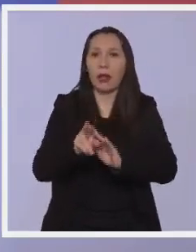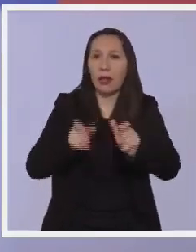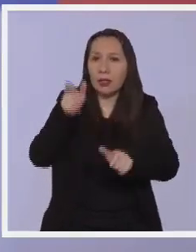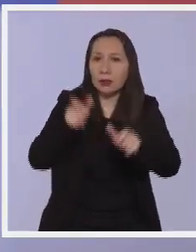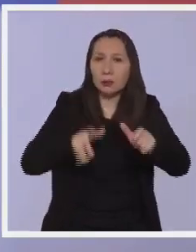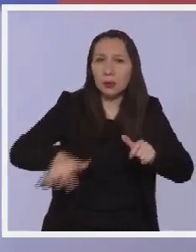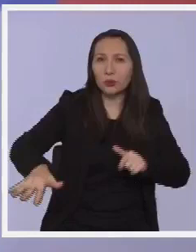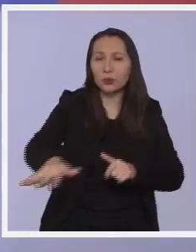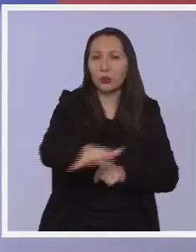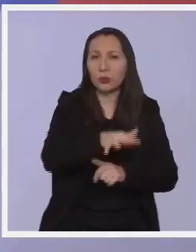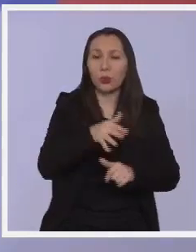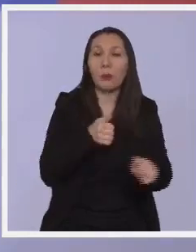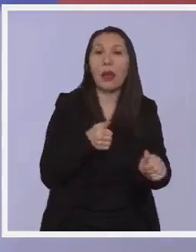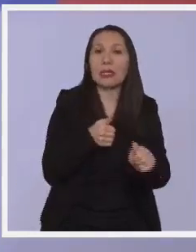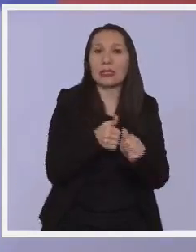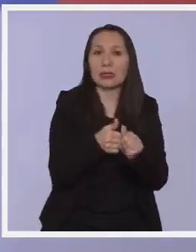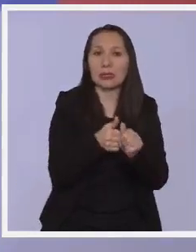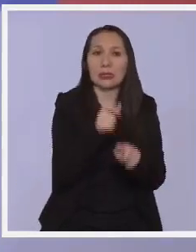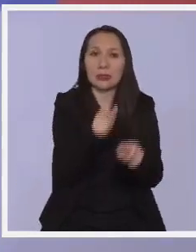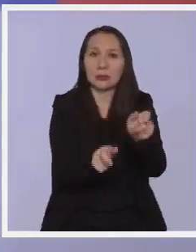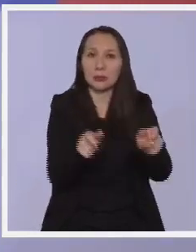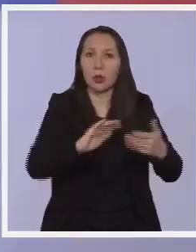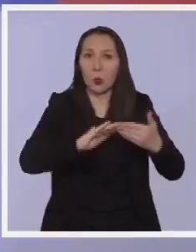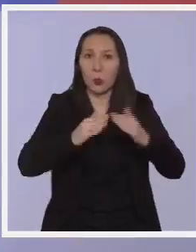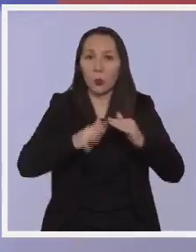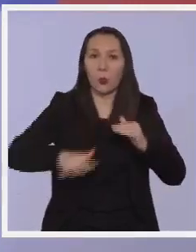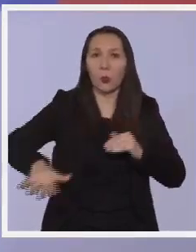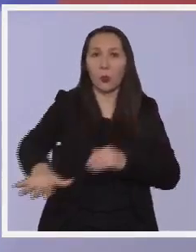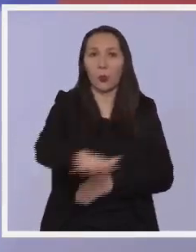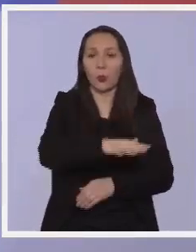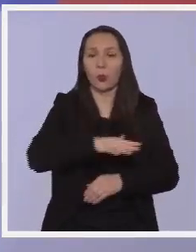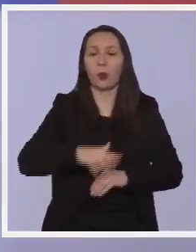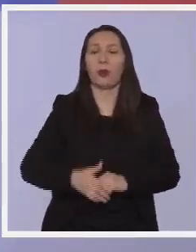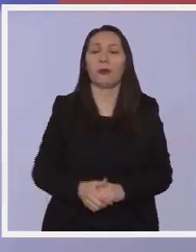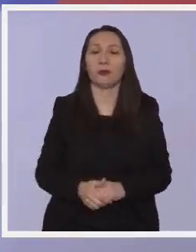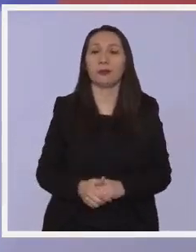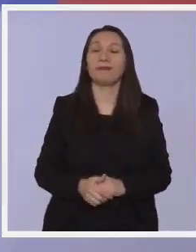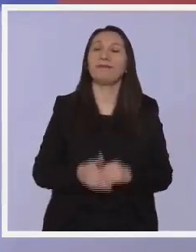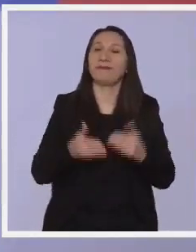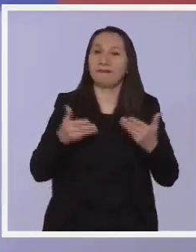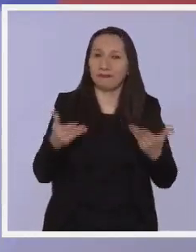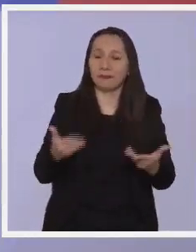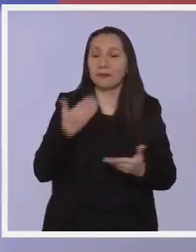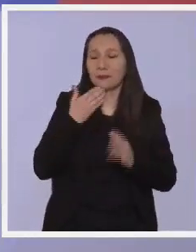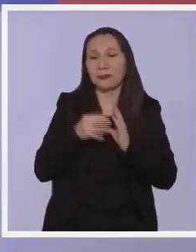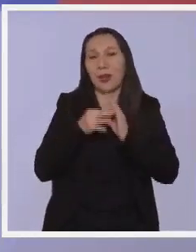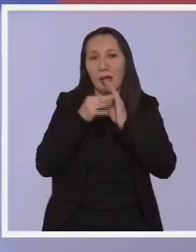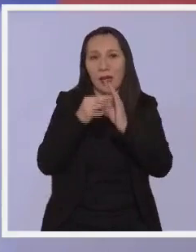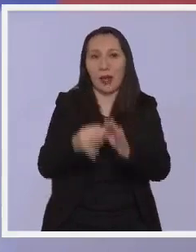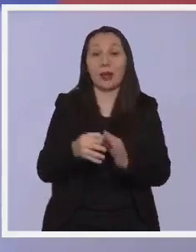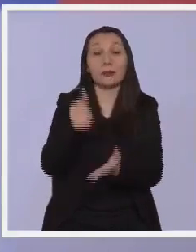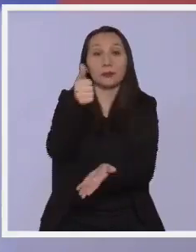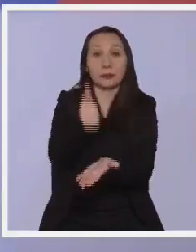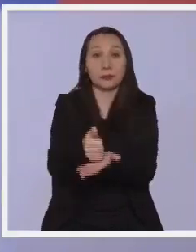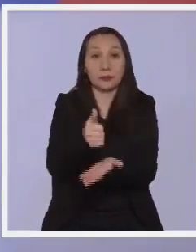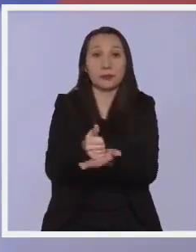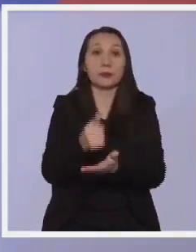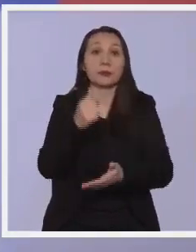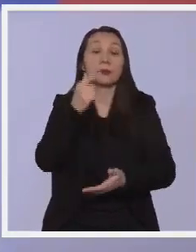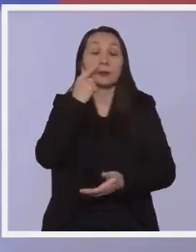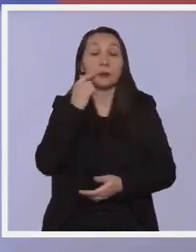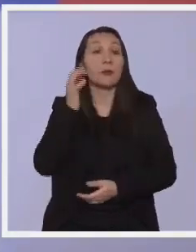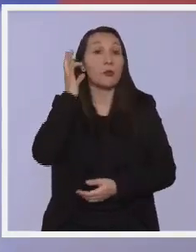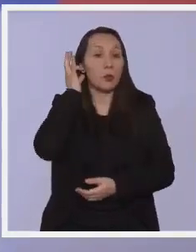social más cercano a la comunidad. Y por lo tanto también les agradezco a los alcaldes y alcaldesas aquí